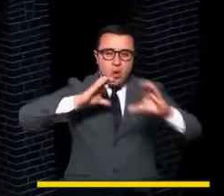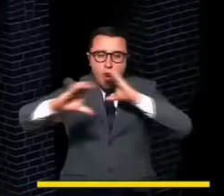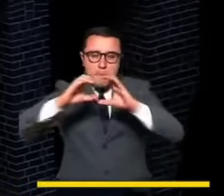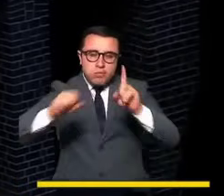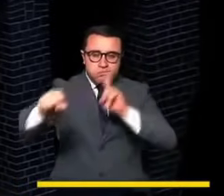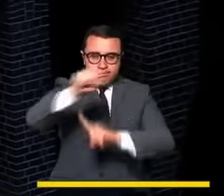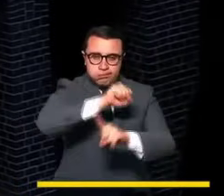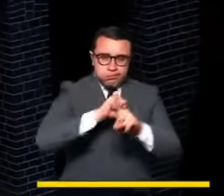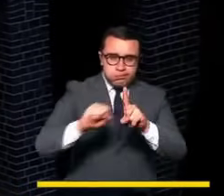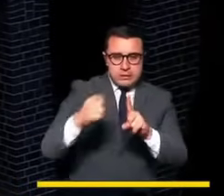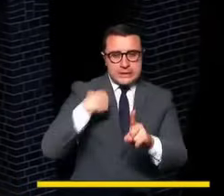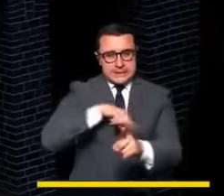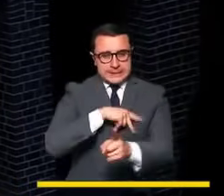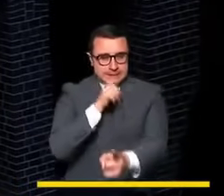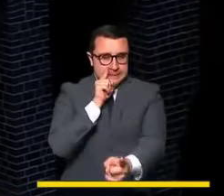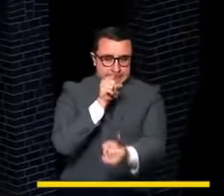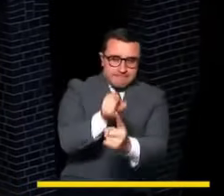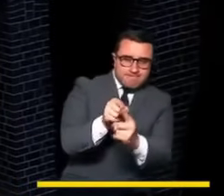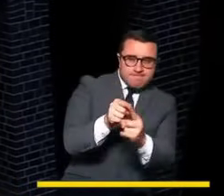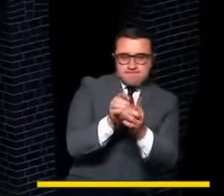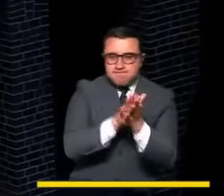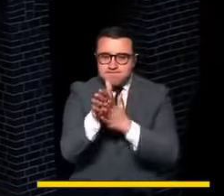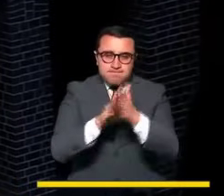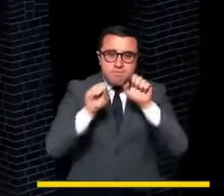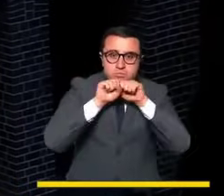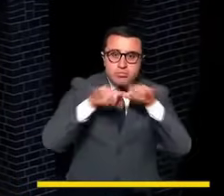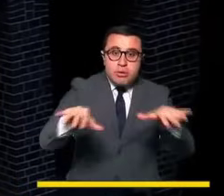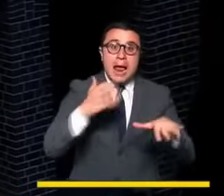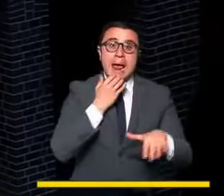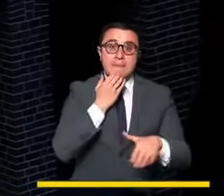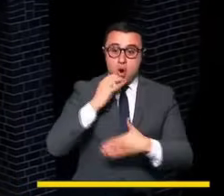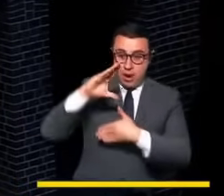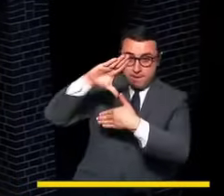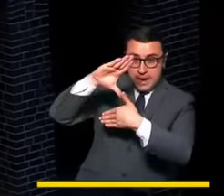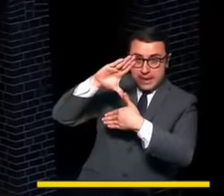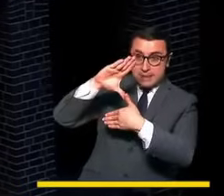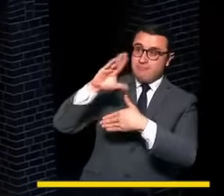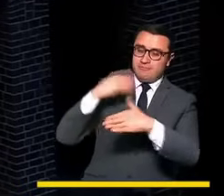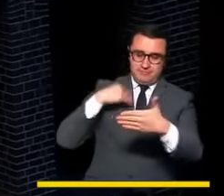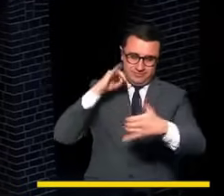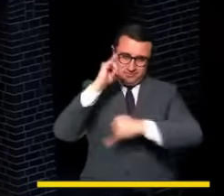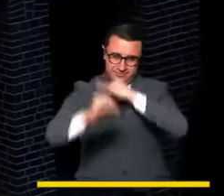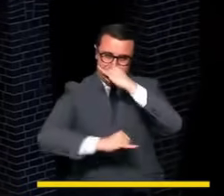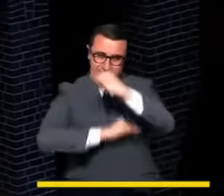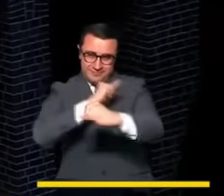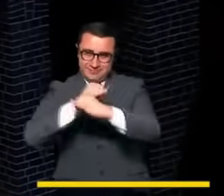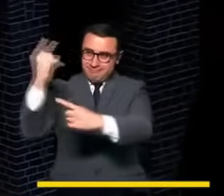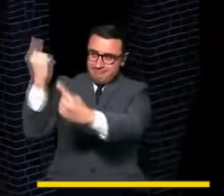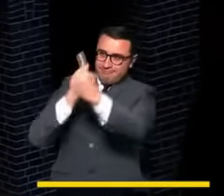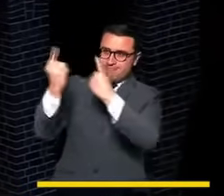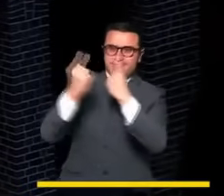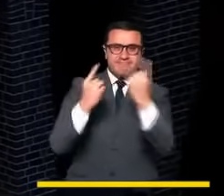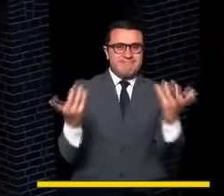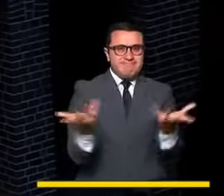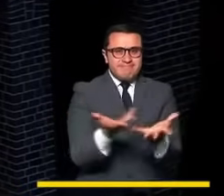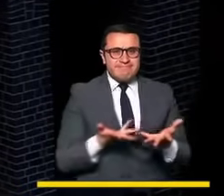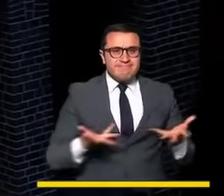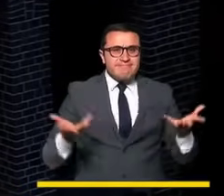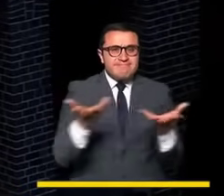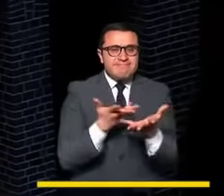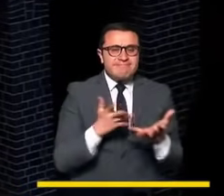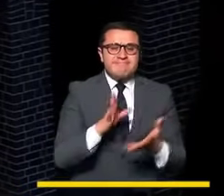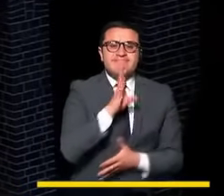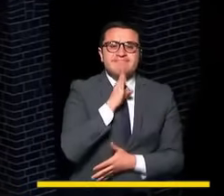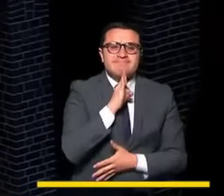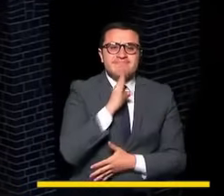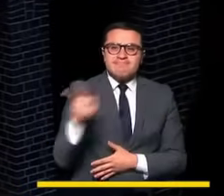interesa. América, si uno coge la estructura de pasajeros internacionales, el gran oferente de estos